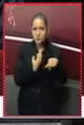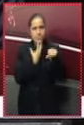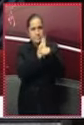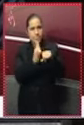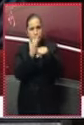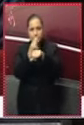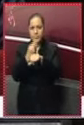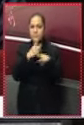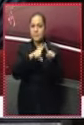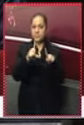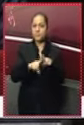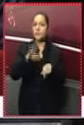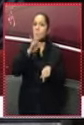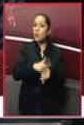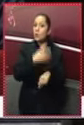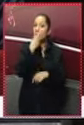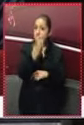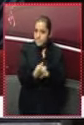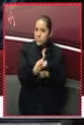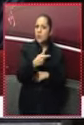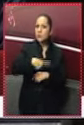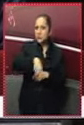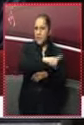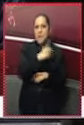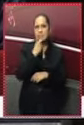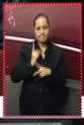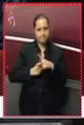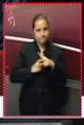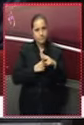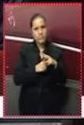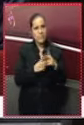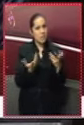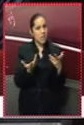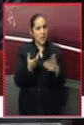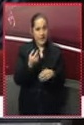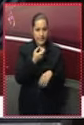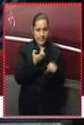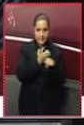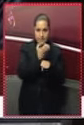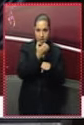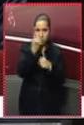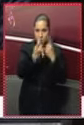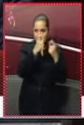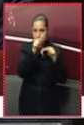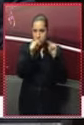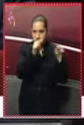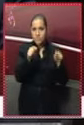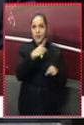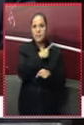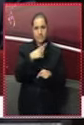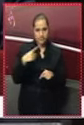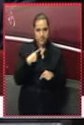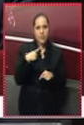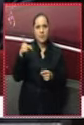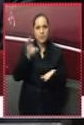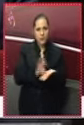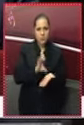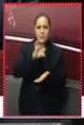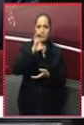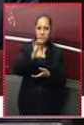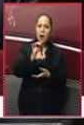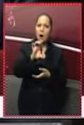se consideró que por lo menos la paraestatal debía recuperar las inversiones que había realizado en